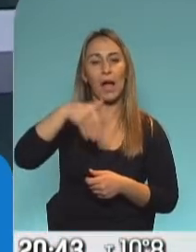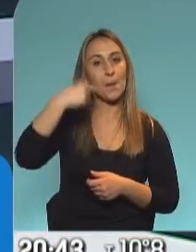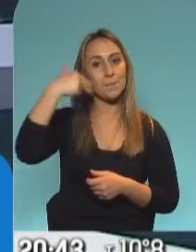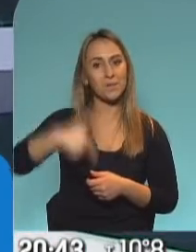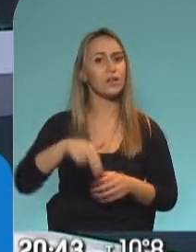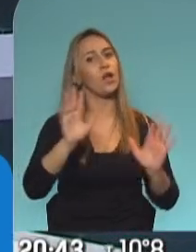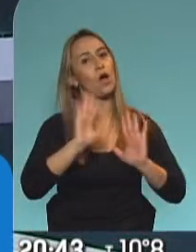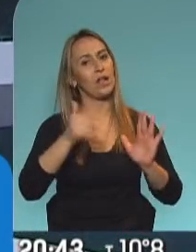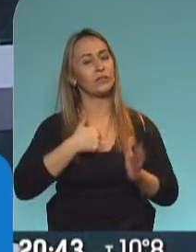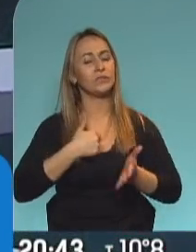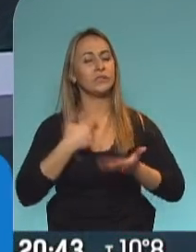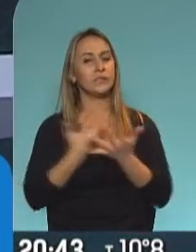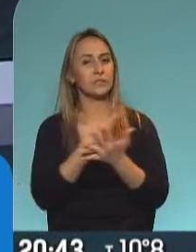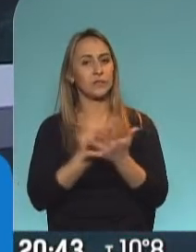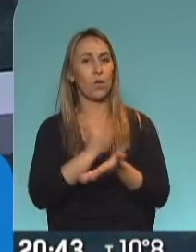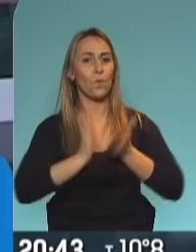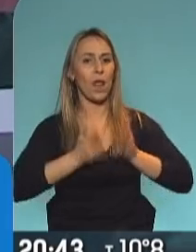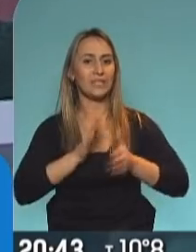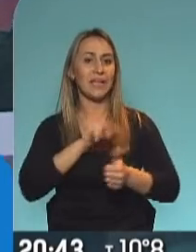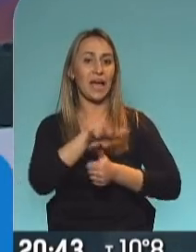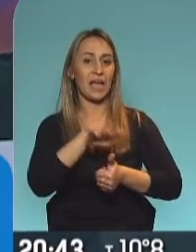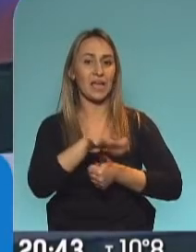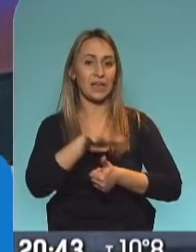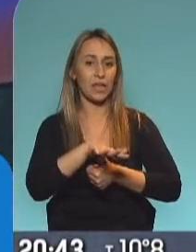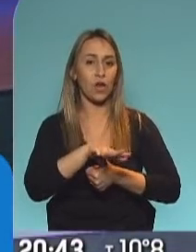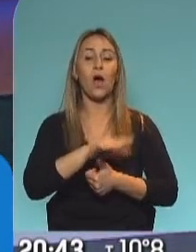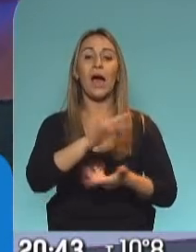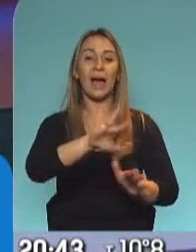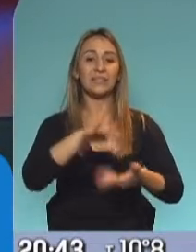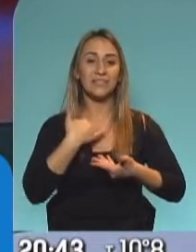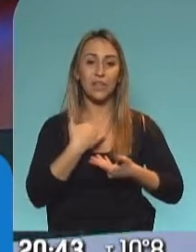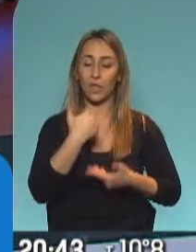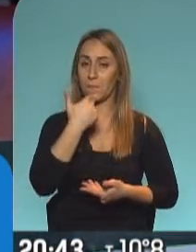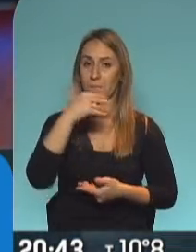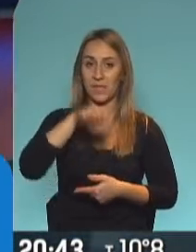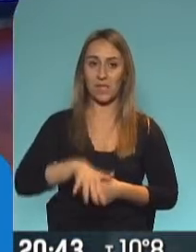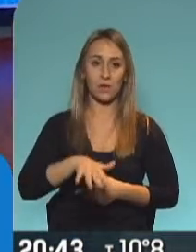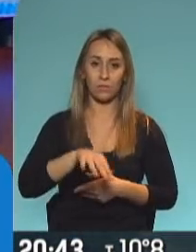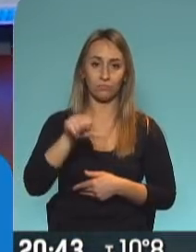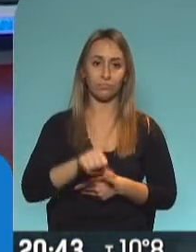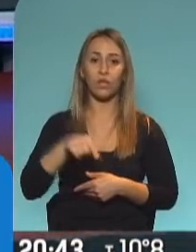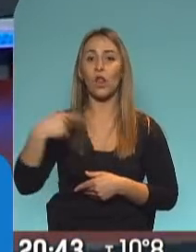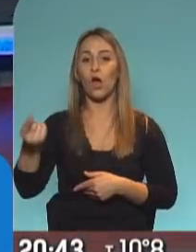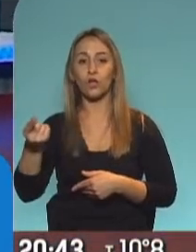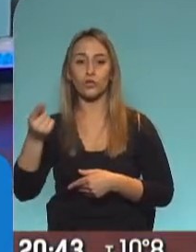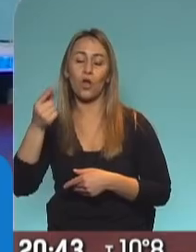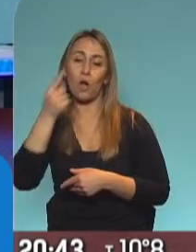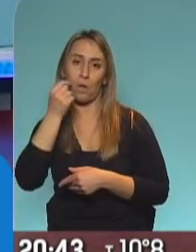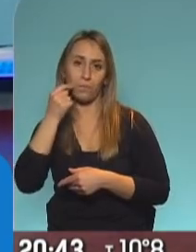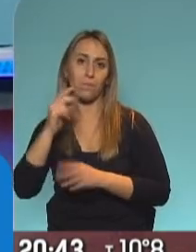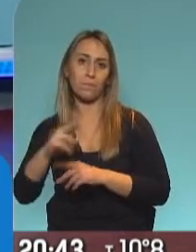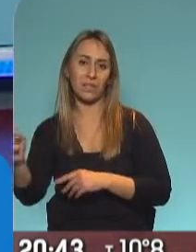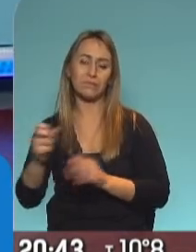soy víctima de violencia de género y no puedo cobrar la asignación de mi nene porque la cobra el otro progenitor. Por favor, necesito